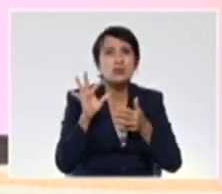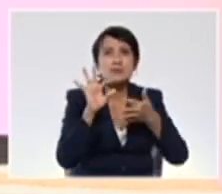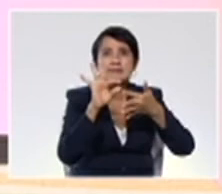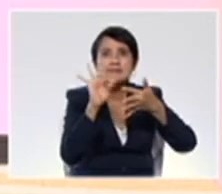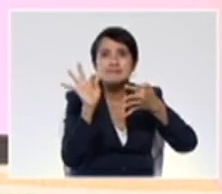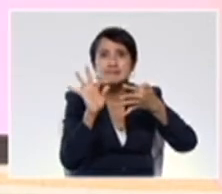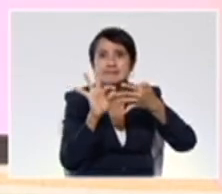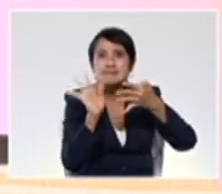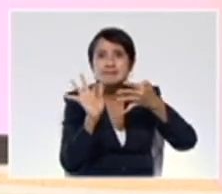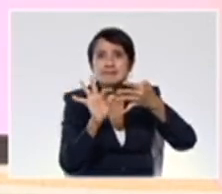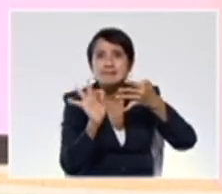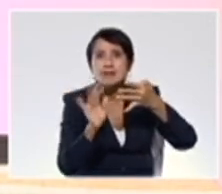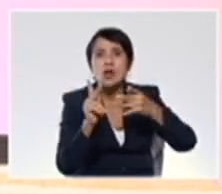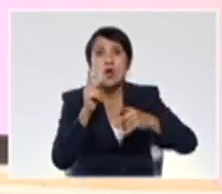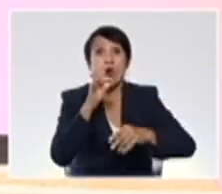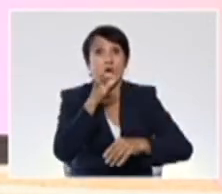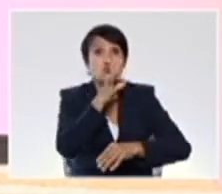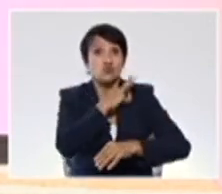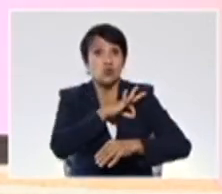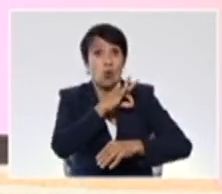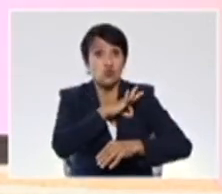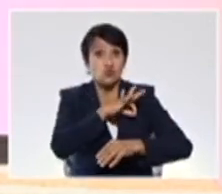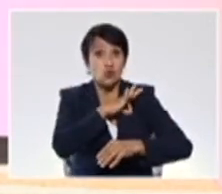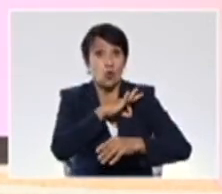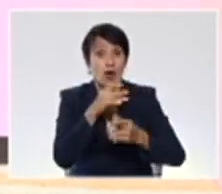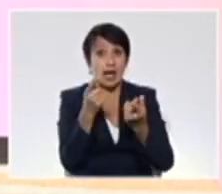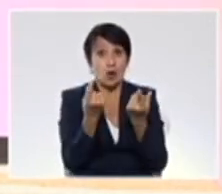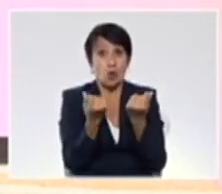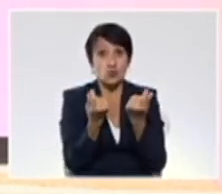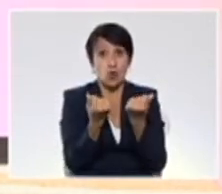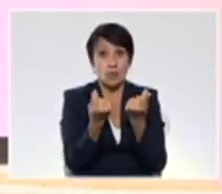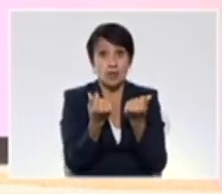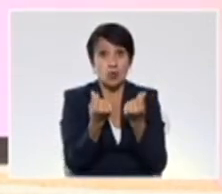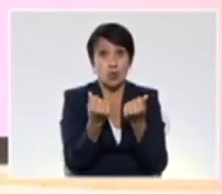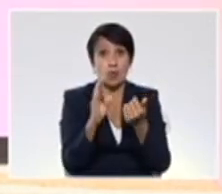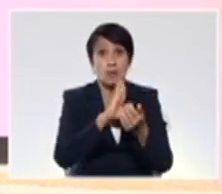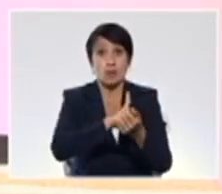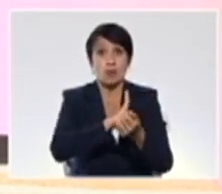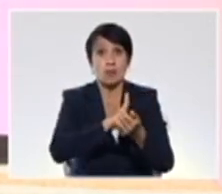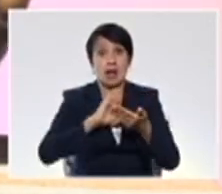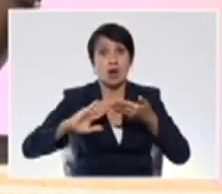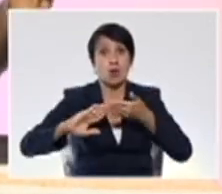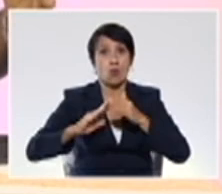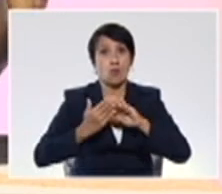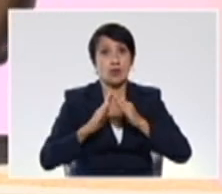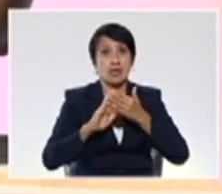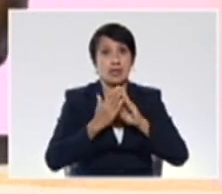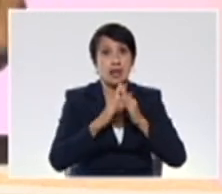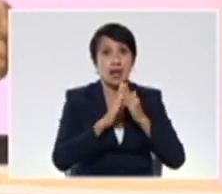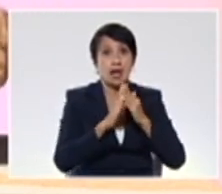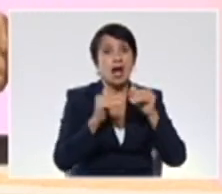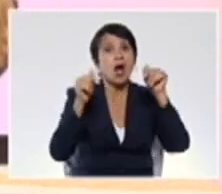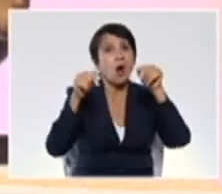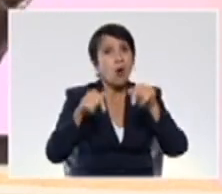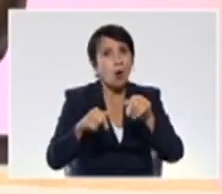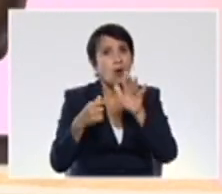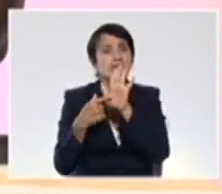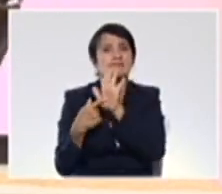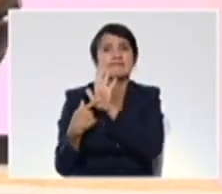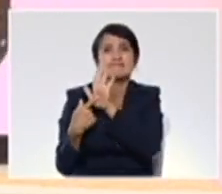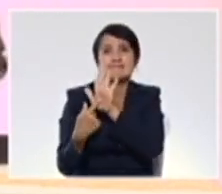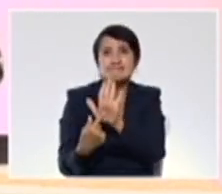clasificarlo como lo socioeconómico que tenemos en nuestra comunidad. Por eso hoy te quiero